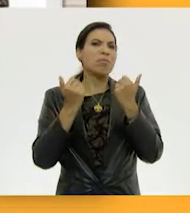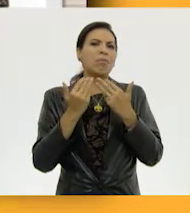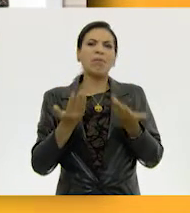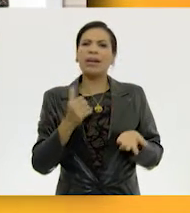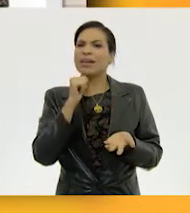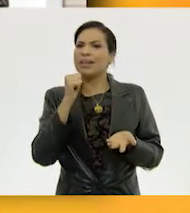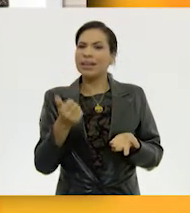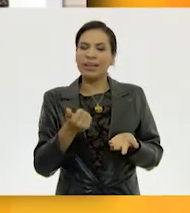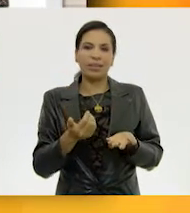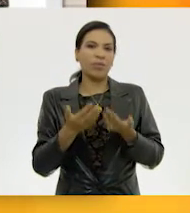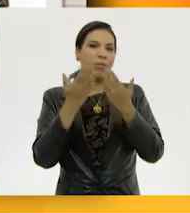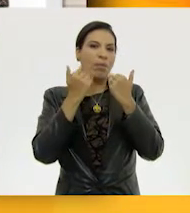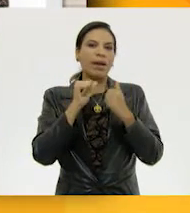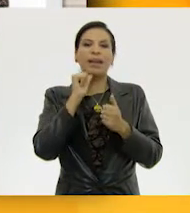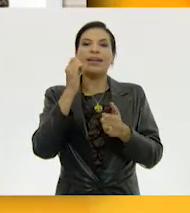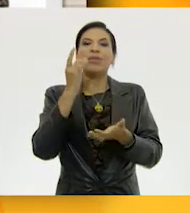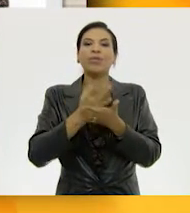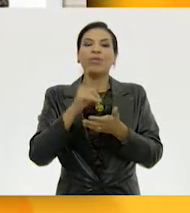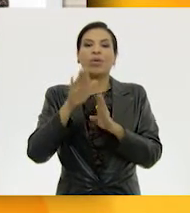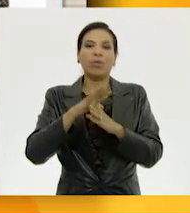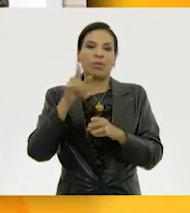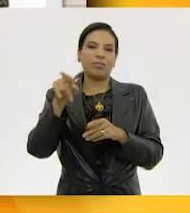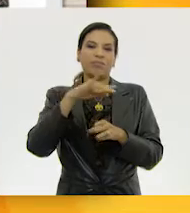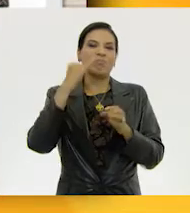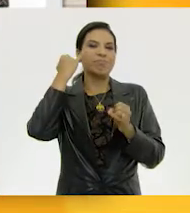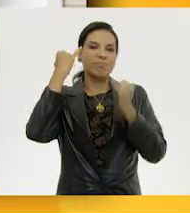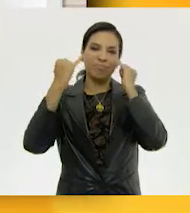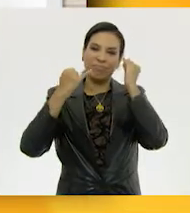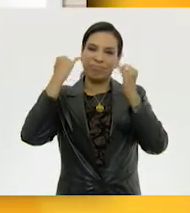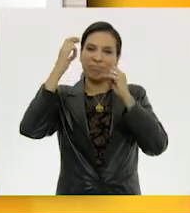existe y no es más que una quimera.